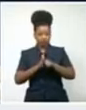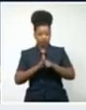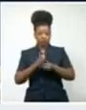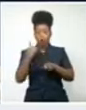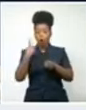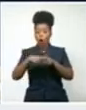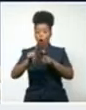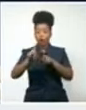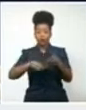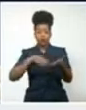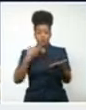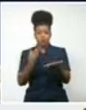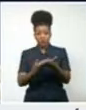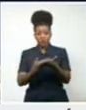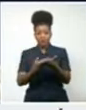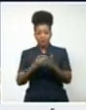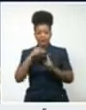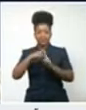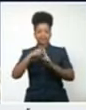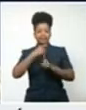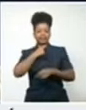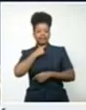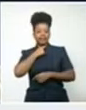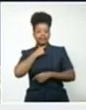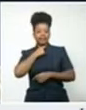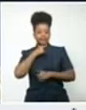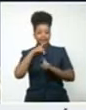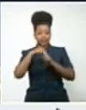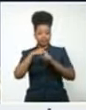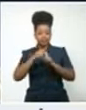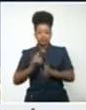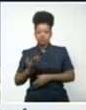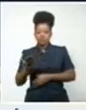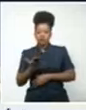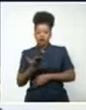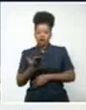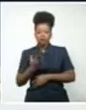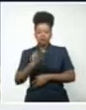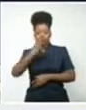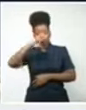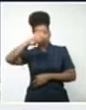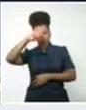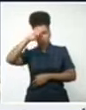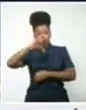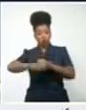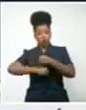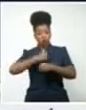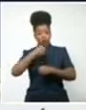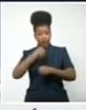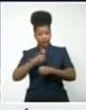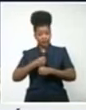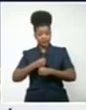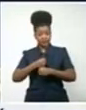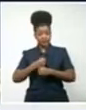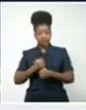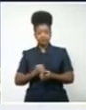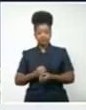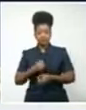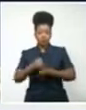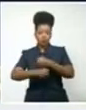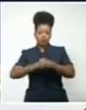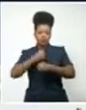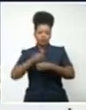los test rápidos, los kits rápidos, que Cuba los ha utilizado diferentes